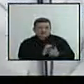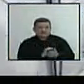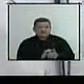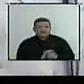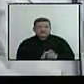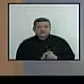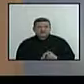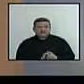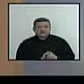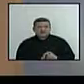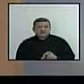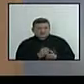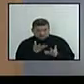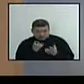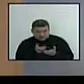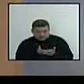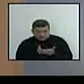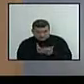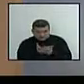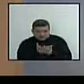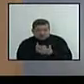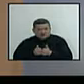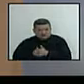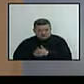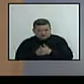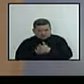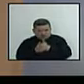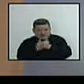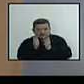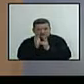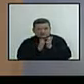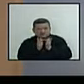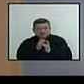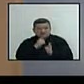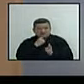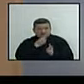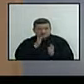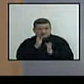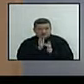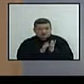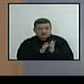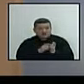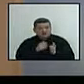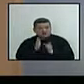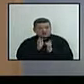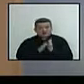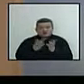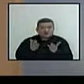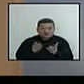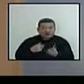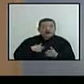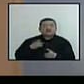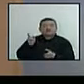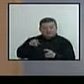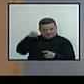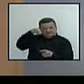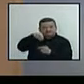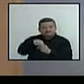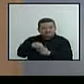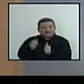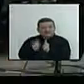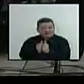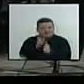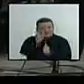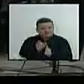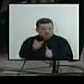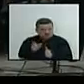pasos. El que quiera servirme, que me siga, dice el Señor. Y donde esté yo, allí también estará mi servidor.